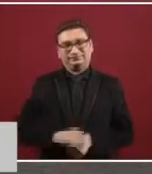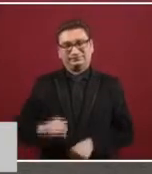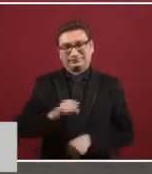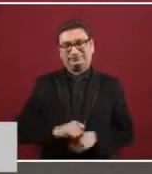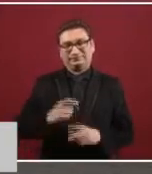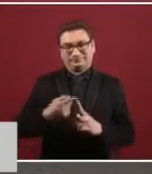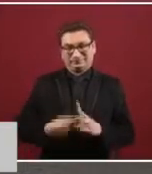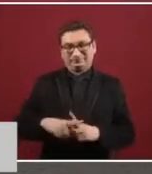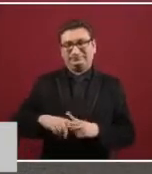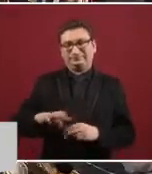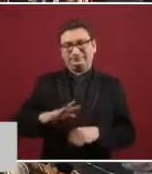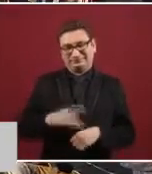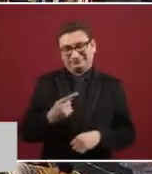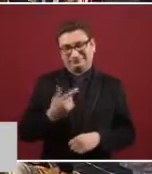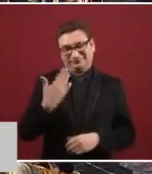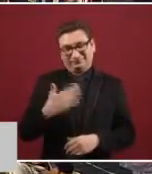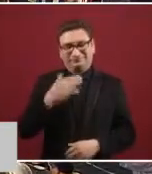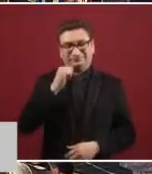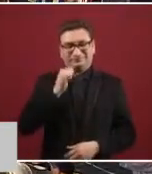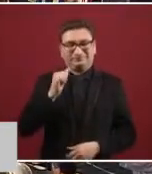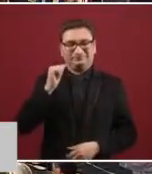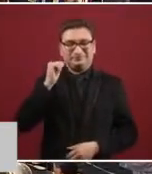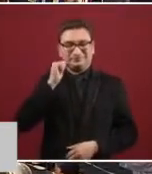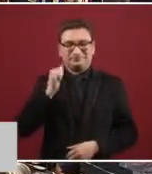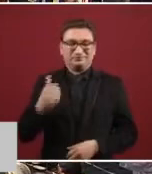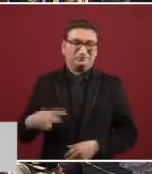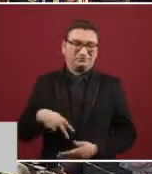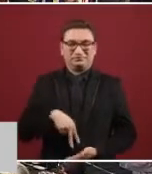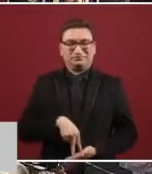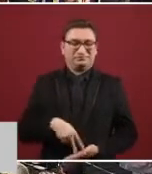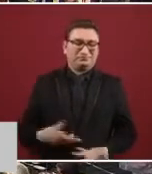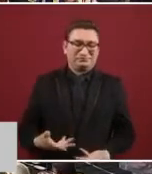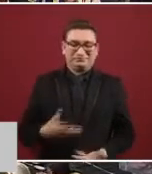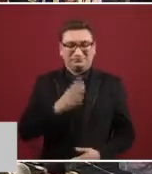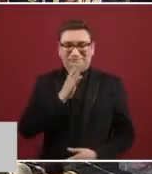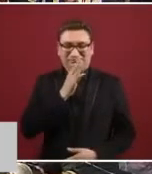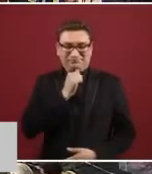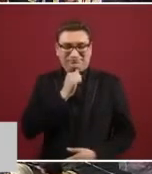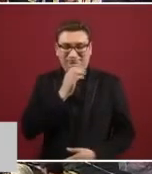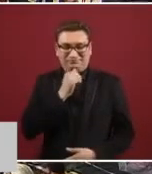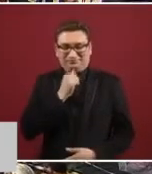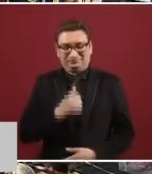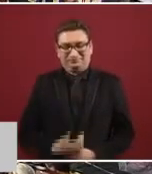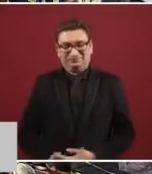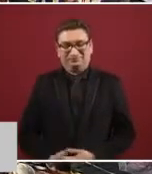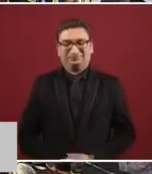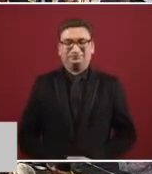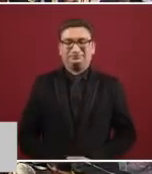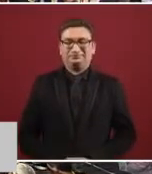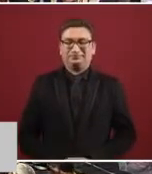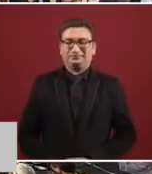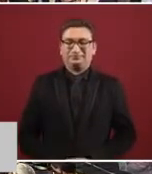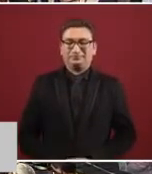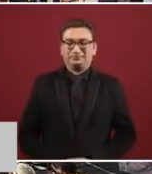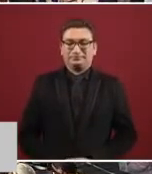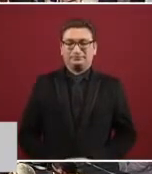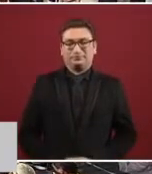Anuncia una gira para la supervisión de los 80 hospitales con los que se pretende fortalecer y mejorar el sector salud.